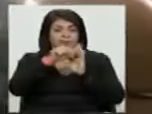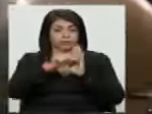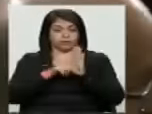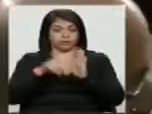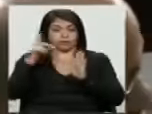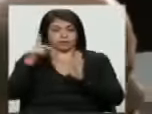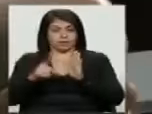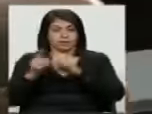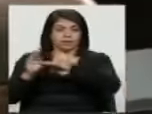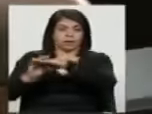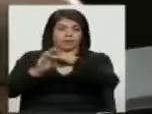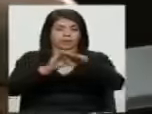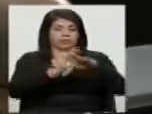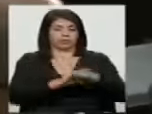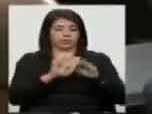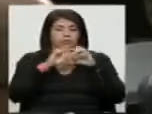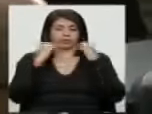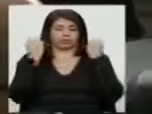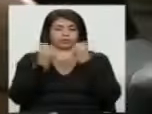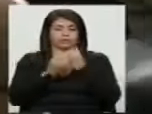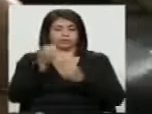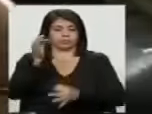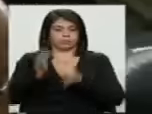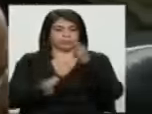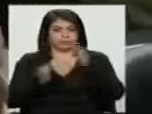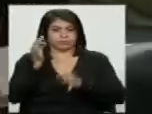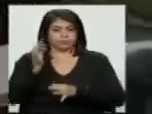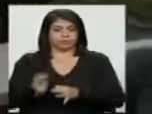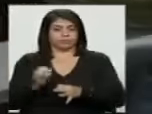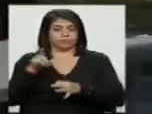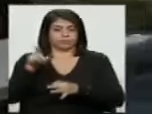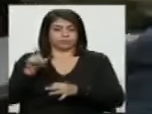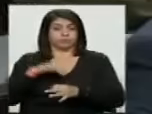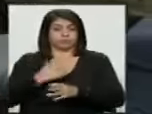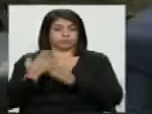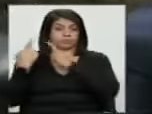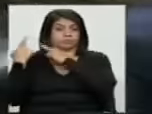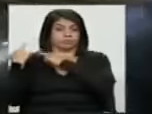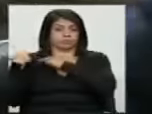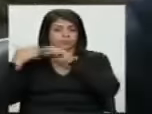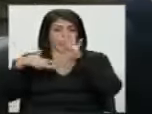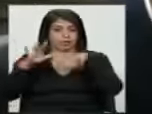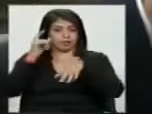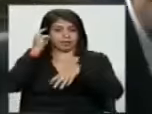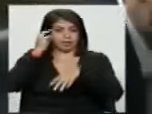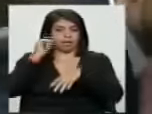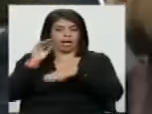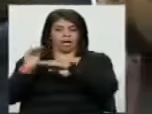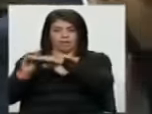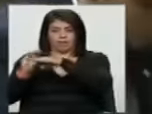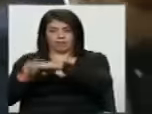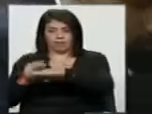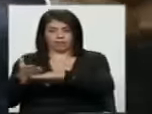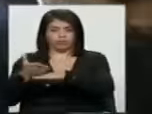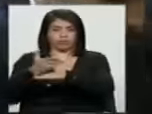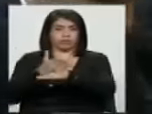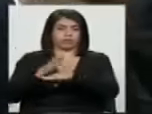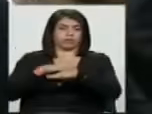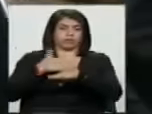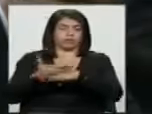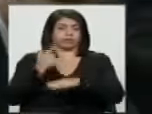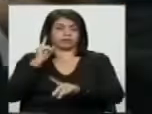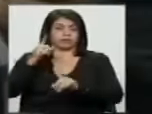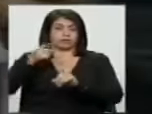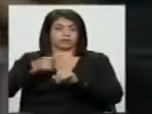deberá ser notificada al órgano jurisdiccional competente dentro de los 15 días siguientes, a los fines de que